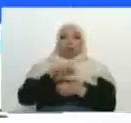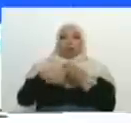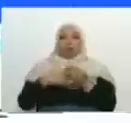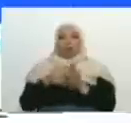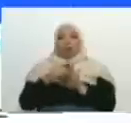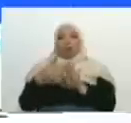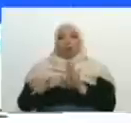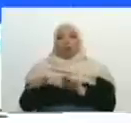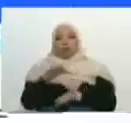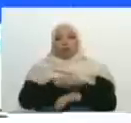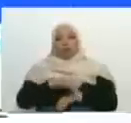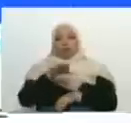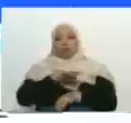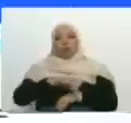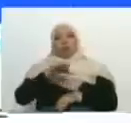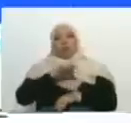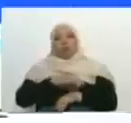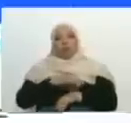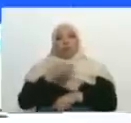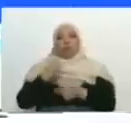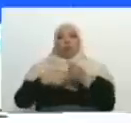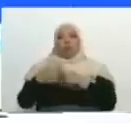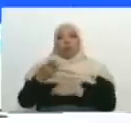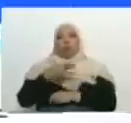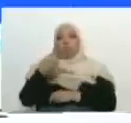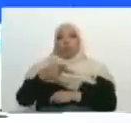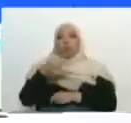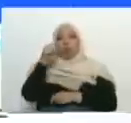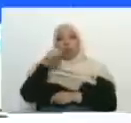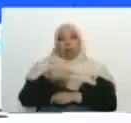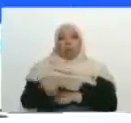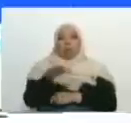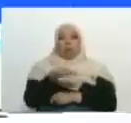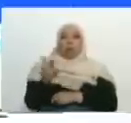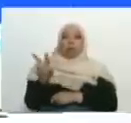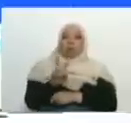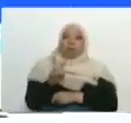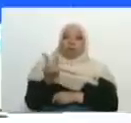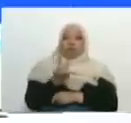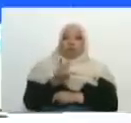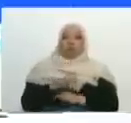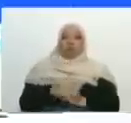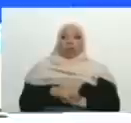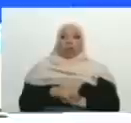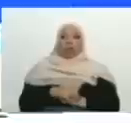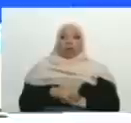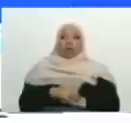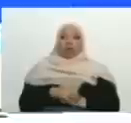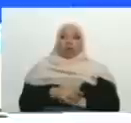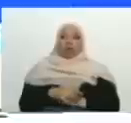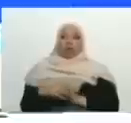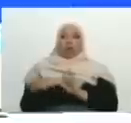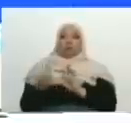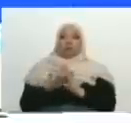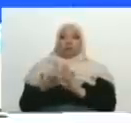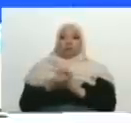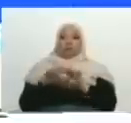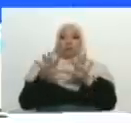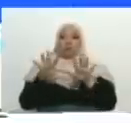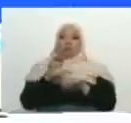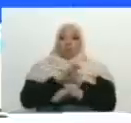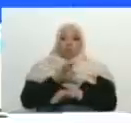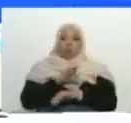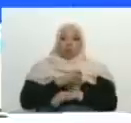derechos sociales, económicos, políticos del pueblo venezolano, LOFAC emite una licencia el 9 de enero